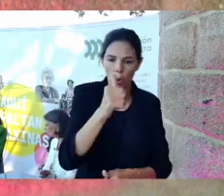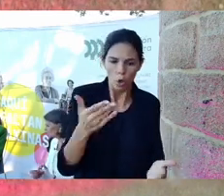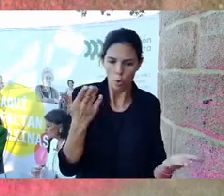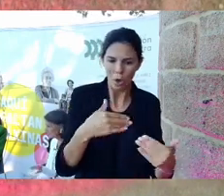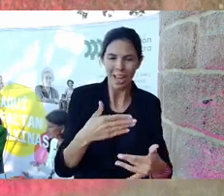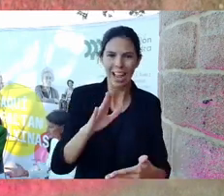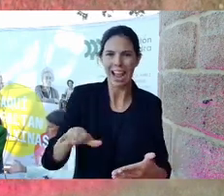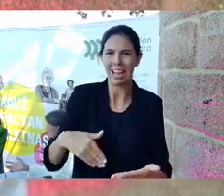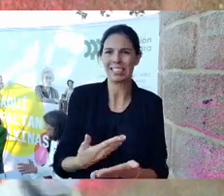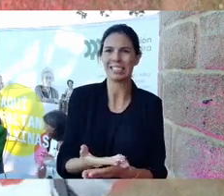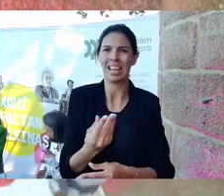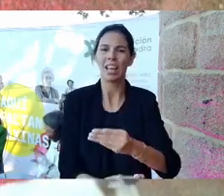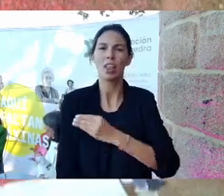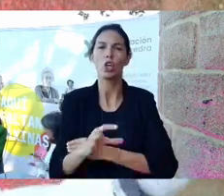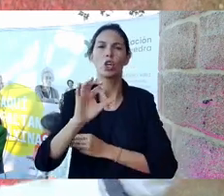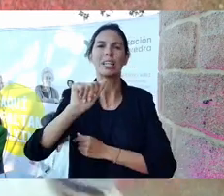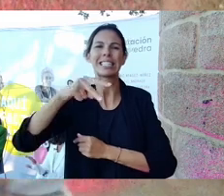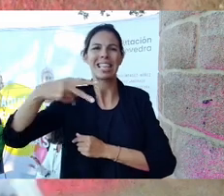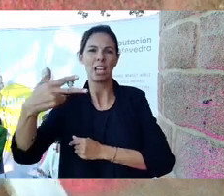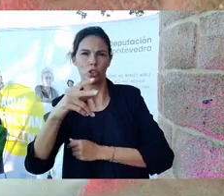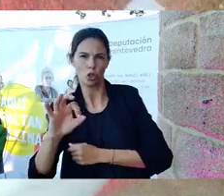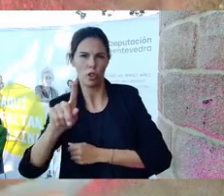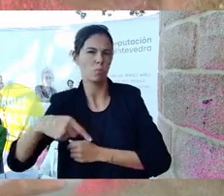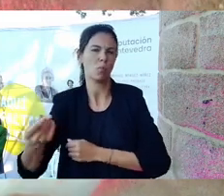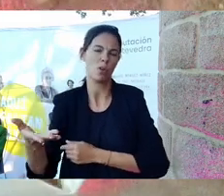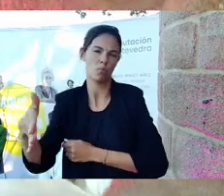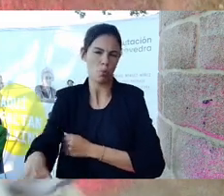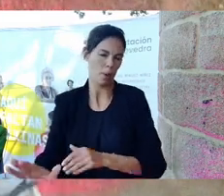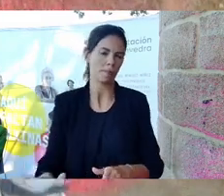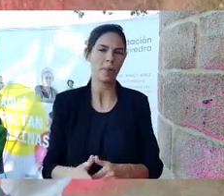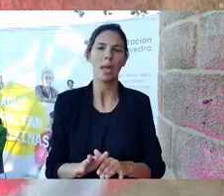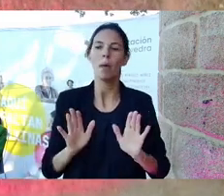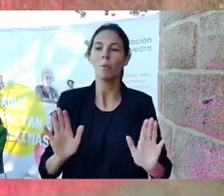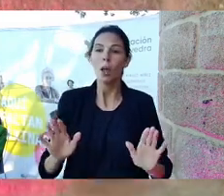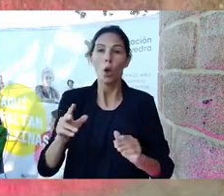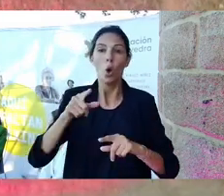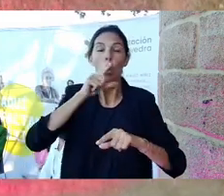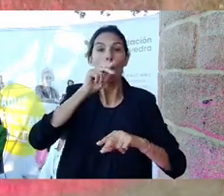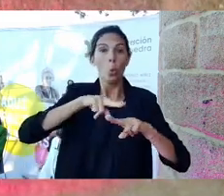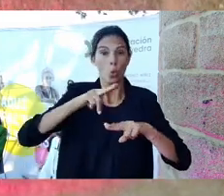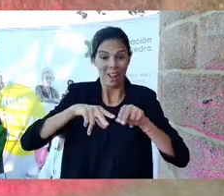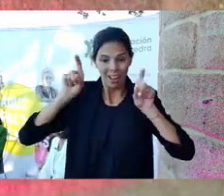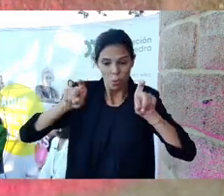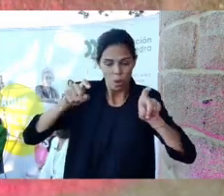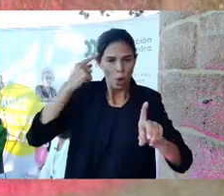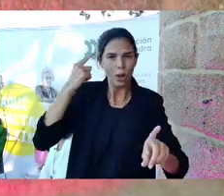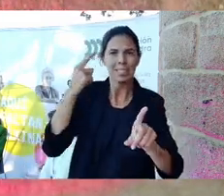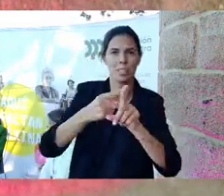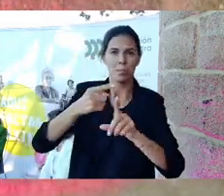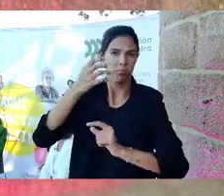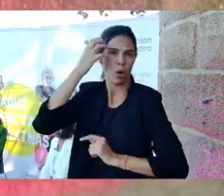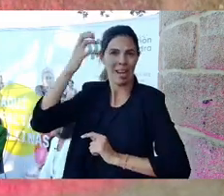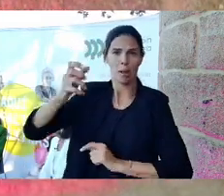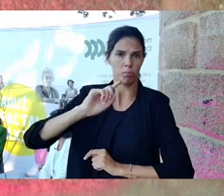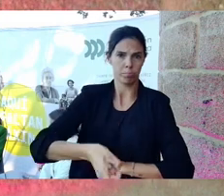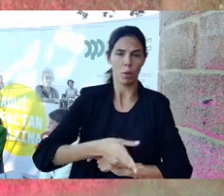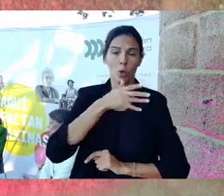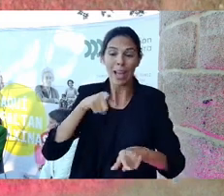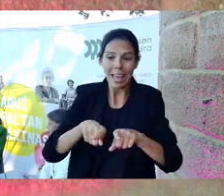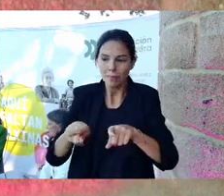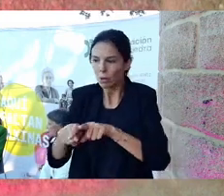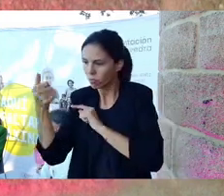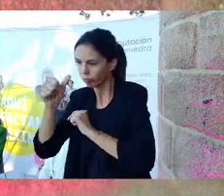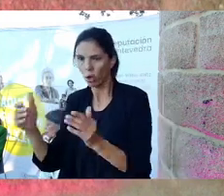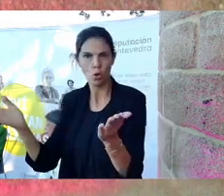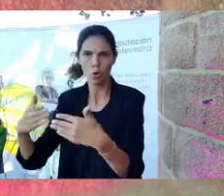tuvo descendientes varón hasta que nació Sancho, que luego murió en la batalla de Ucles. No vamos a liar. La cuestión es que a Urraca la educaron para reinar, porque no tenía